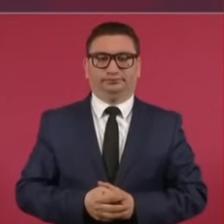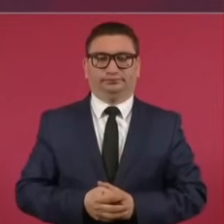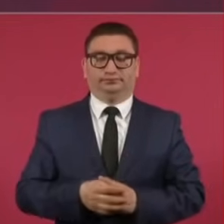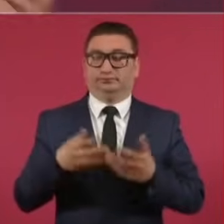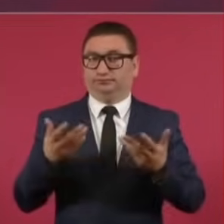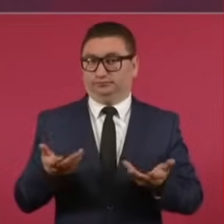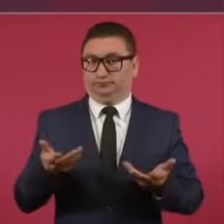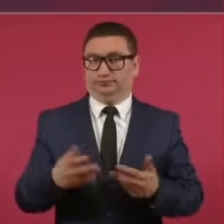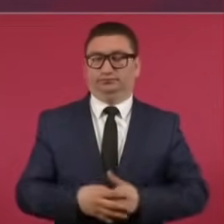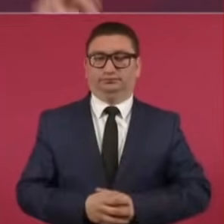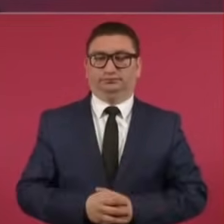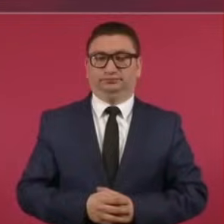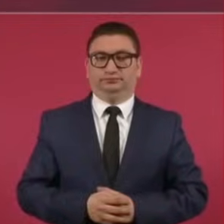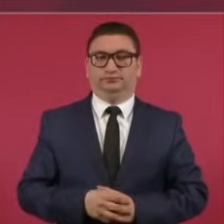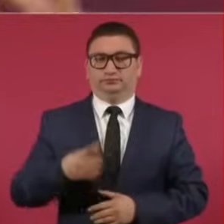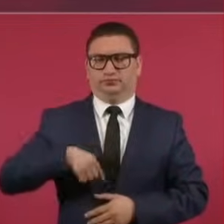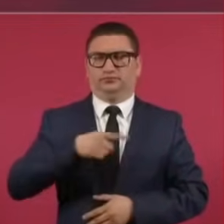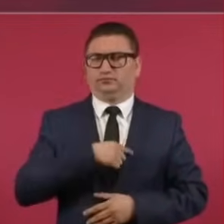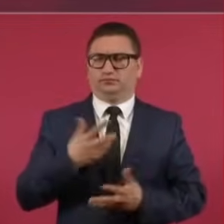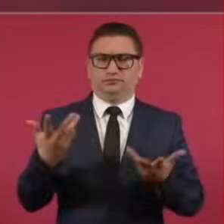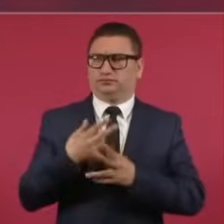Entonces, ¿qué hemos hecho?